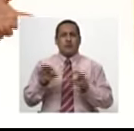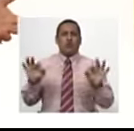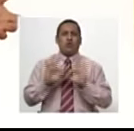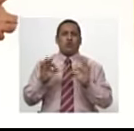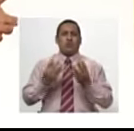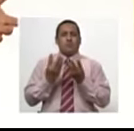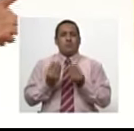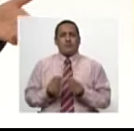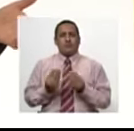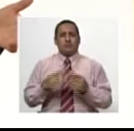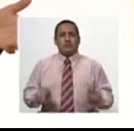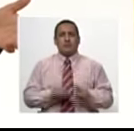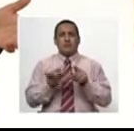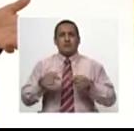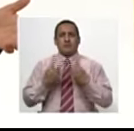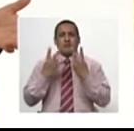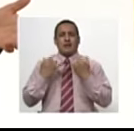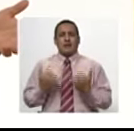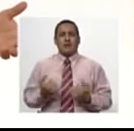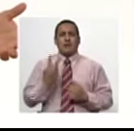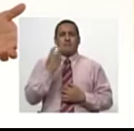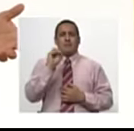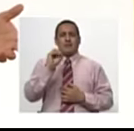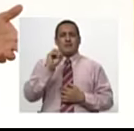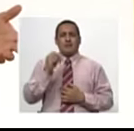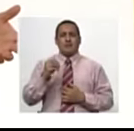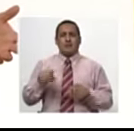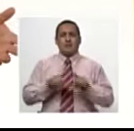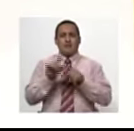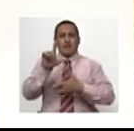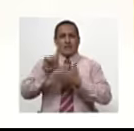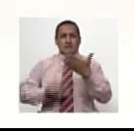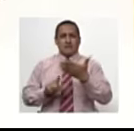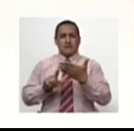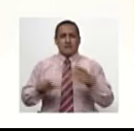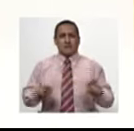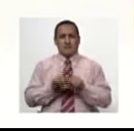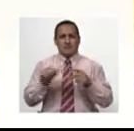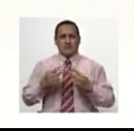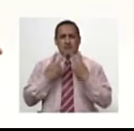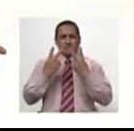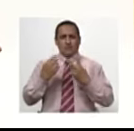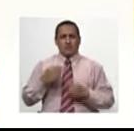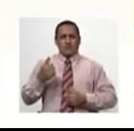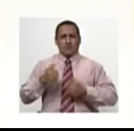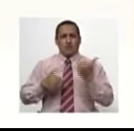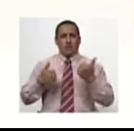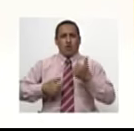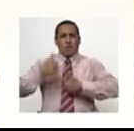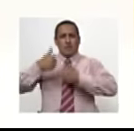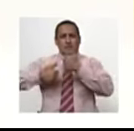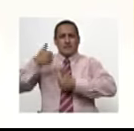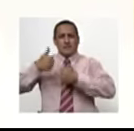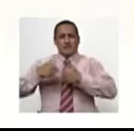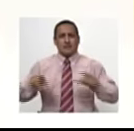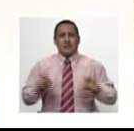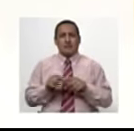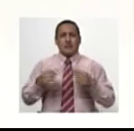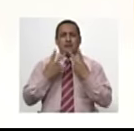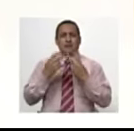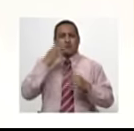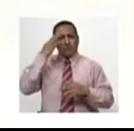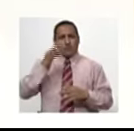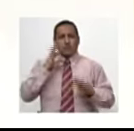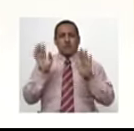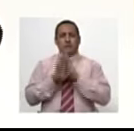o hasta menos, imagínate que tengas 20 listas. Claro. ¿No? Entonces es casi una competencia por empleo, digamos, ¿no? Entonces creo que ese es